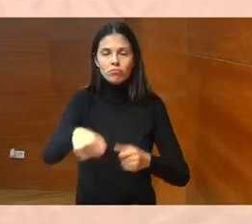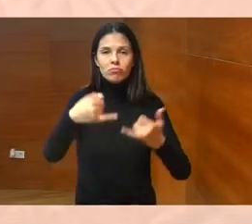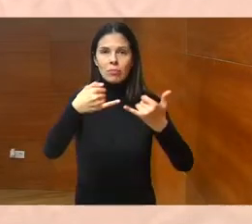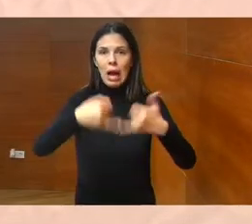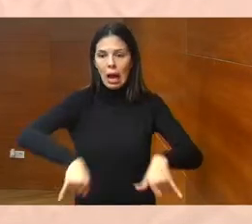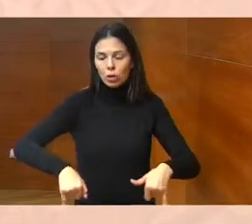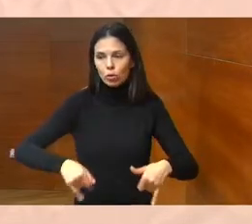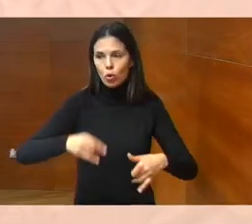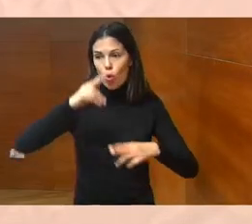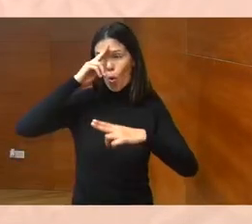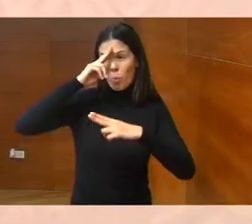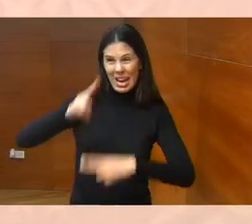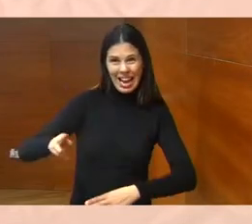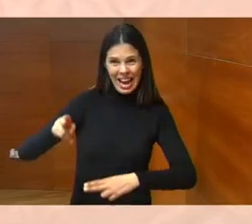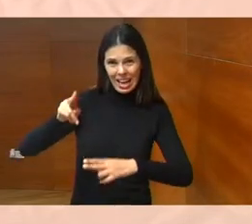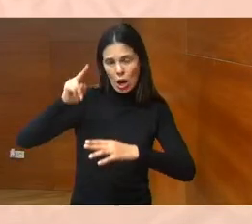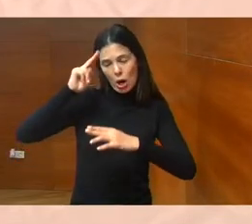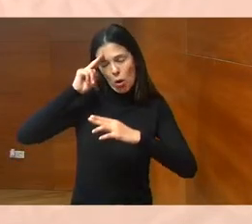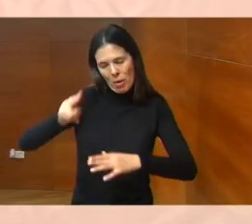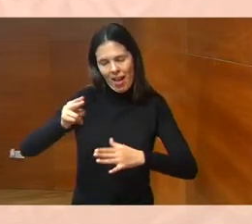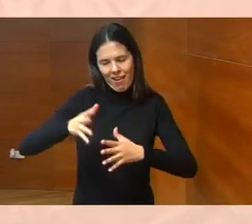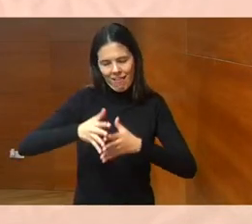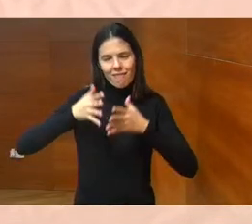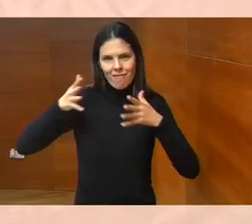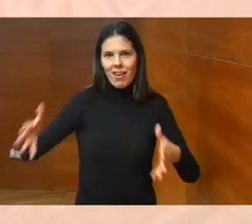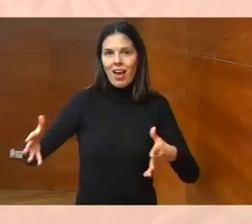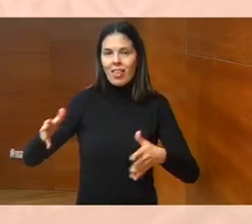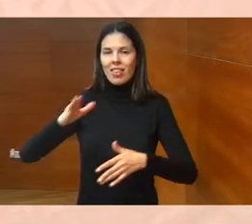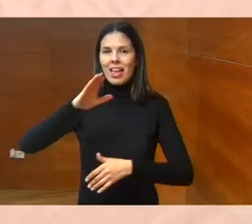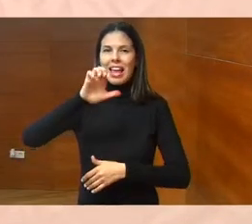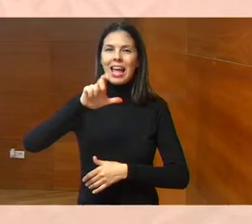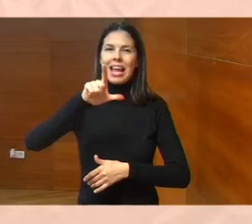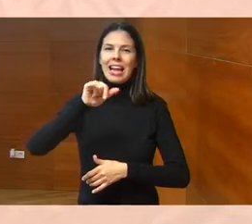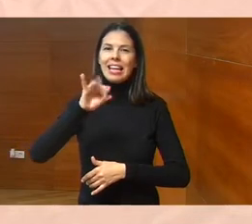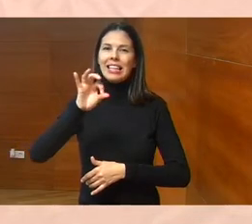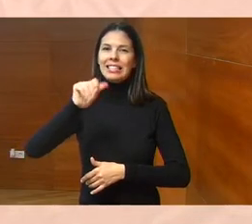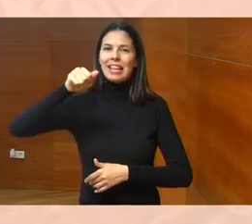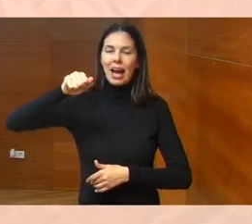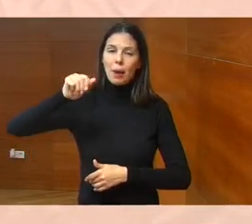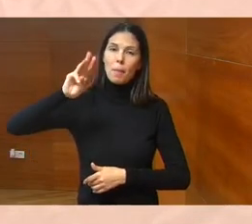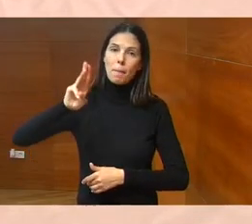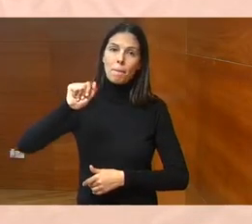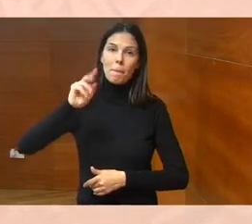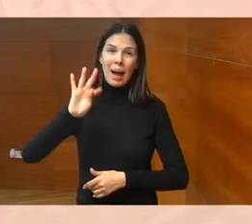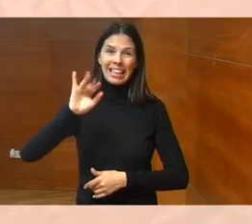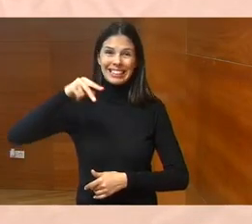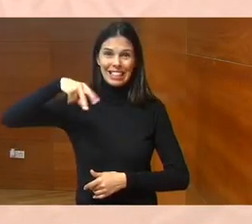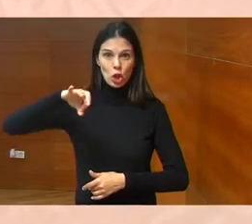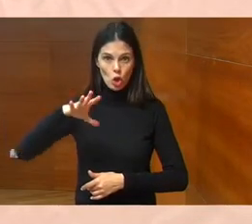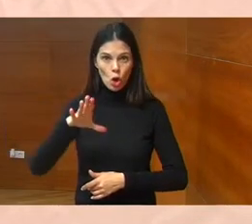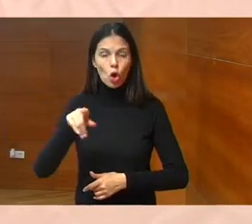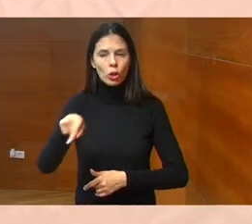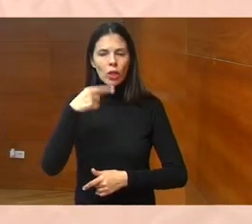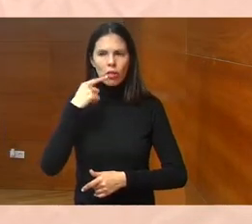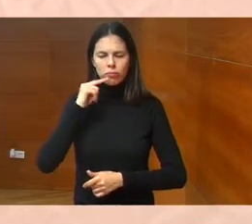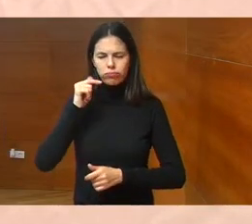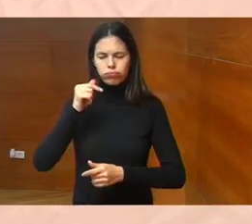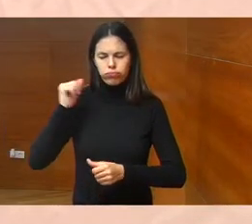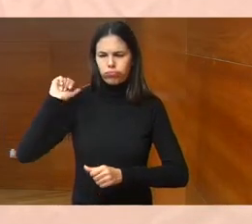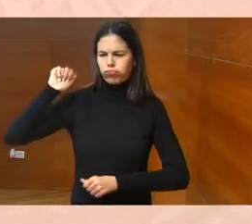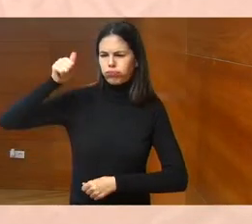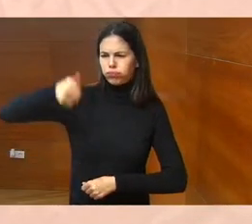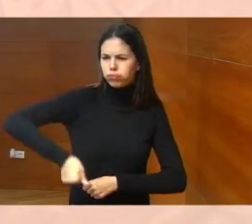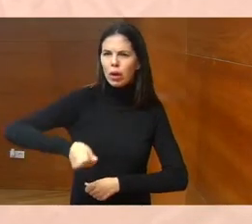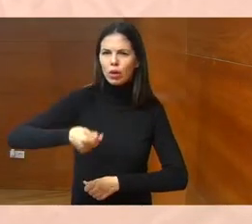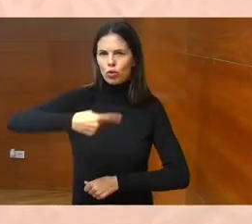pequeño homenaje pequeño gran homenaje a Elisa Patiño porque olongo de historia hablamos de